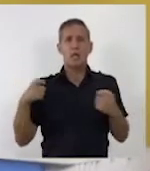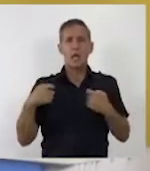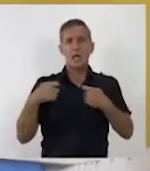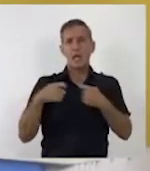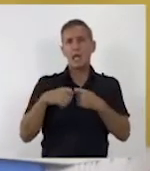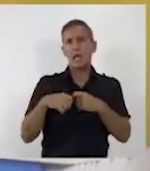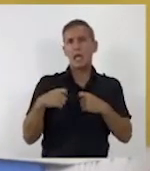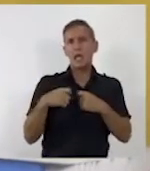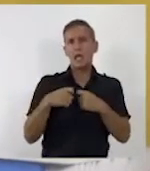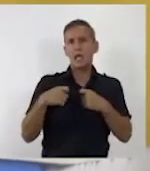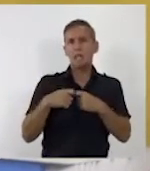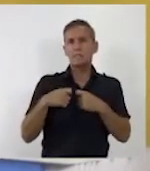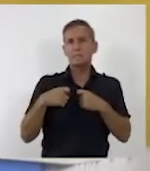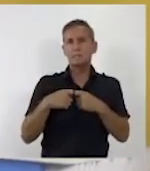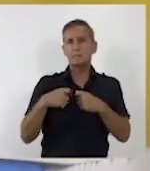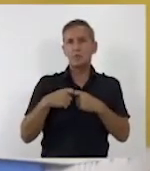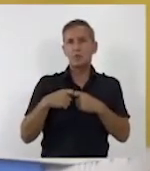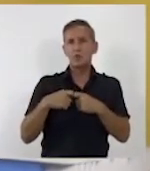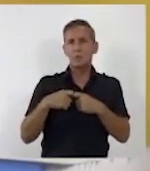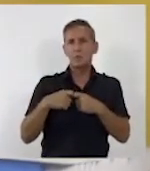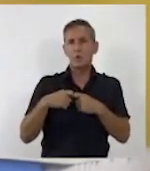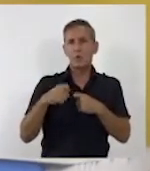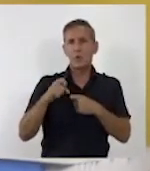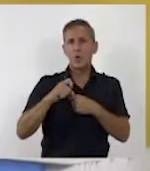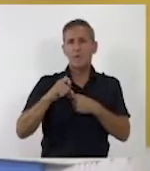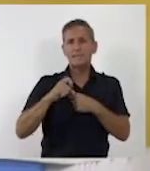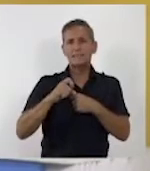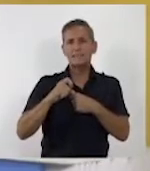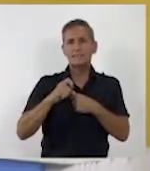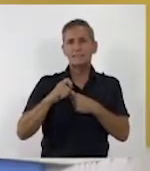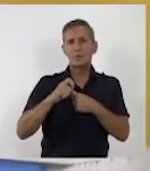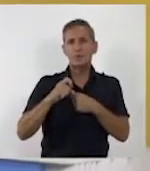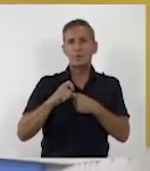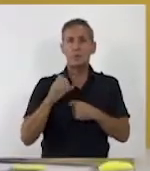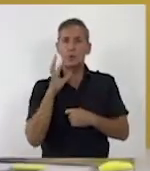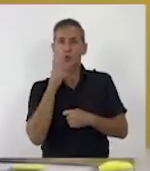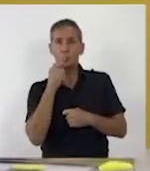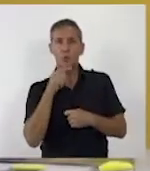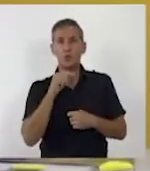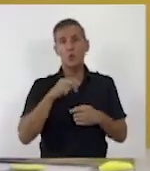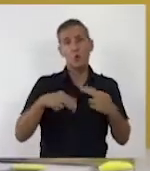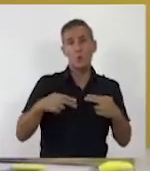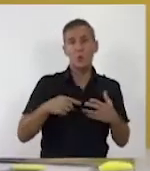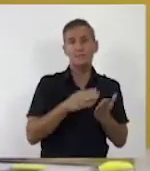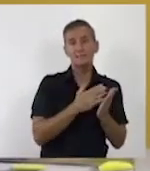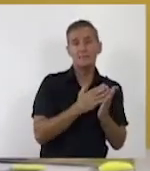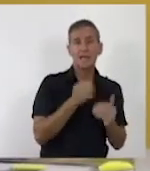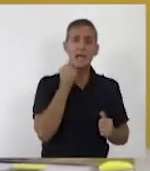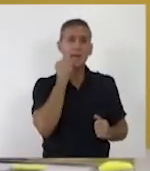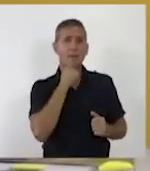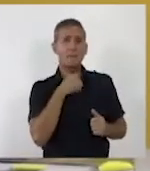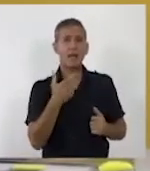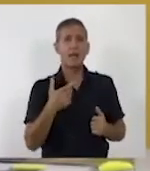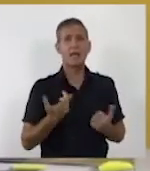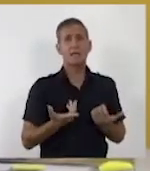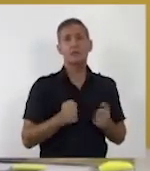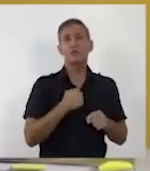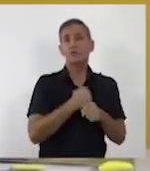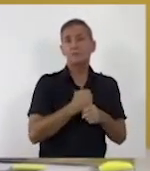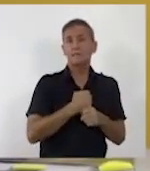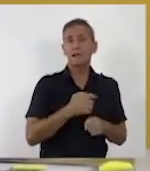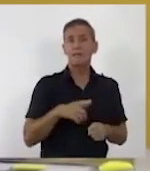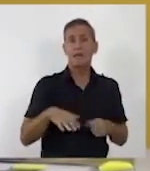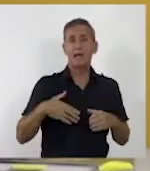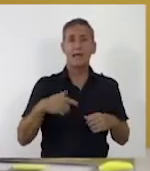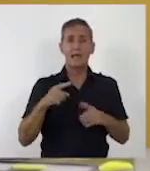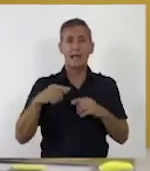eso lo van a hacer lo van a buscar en el texto y lo van a copiar en su libreta y además le hemos pedido que ustedes trabajen